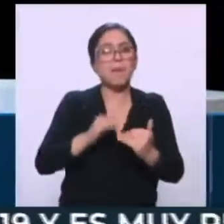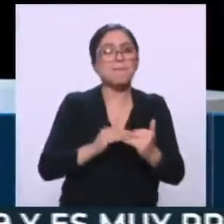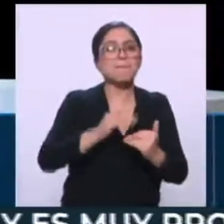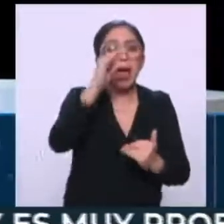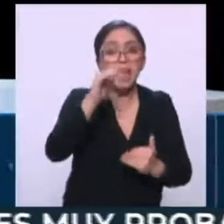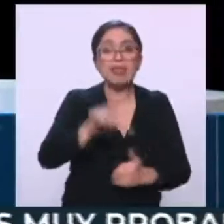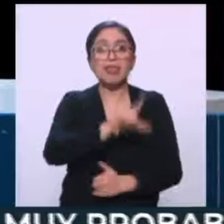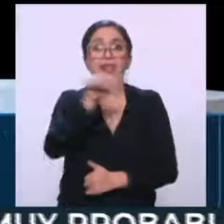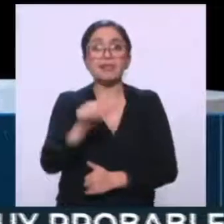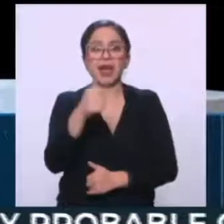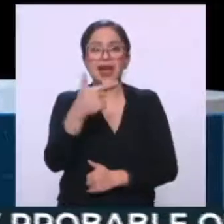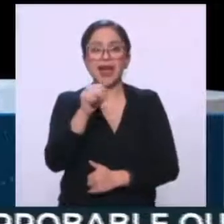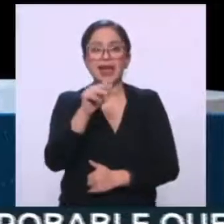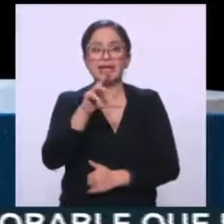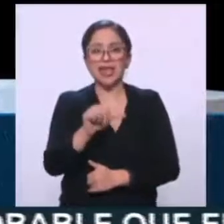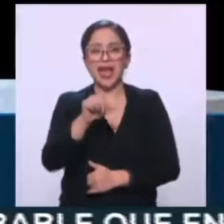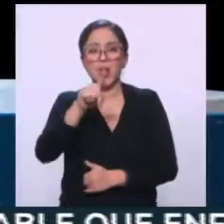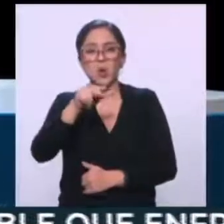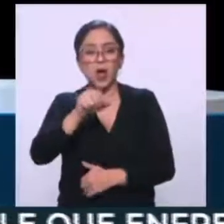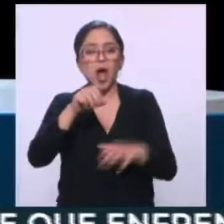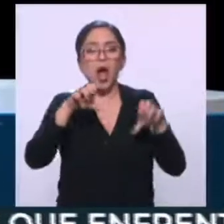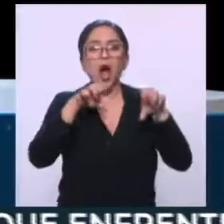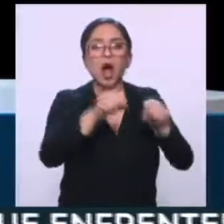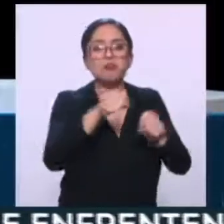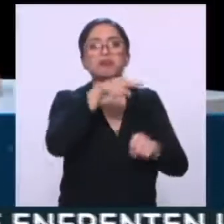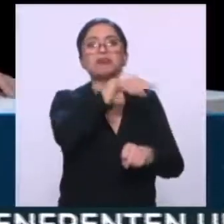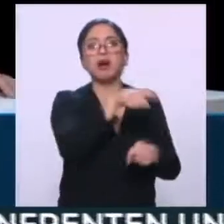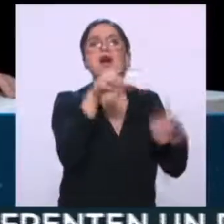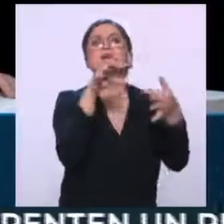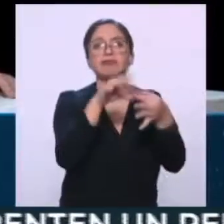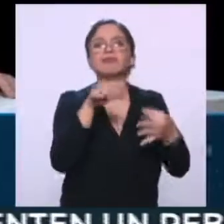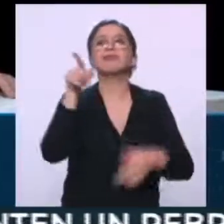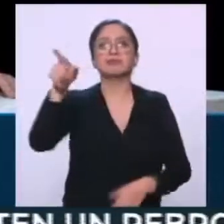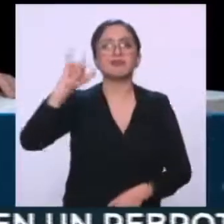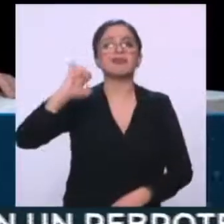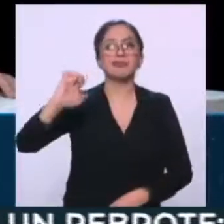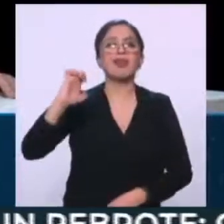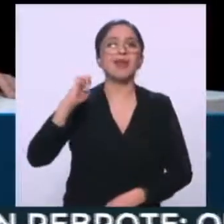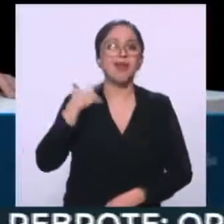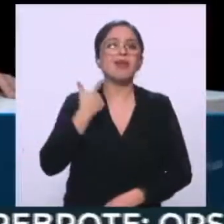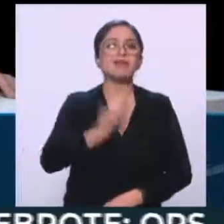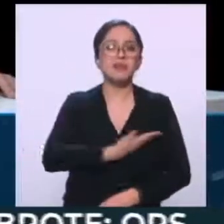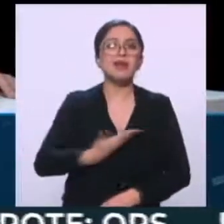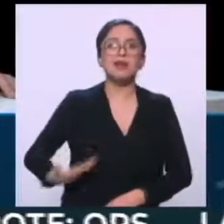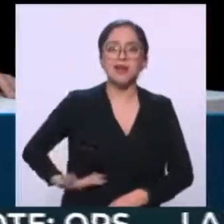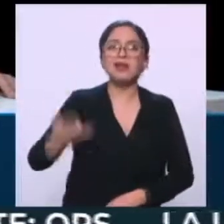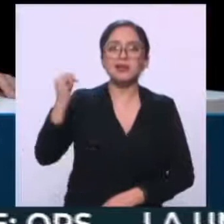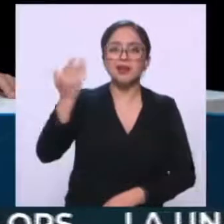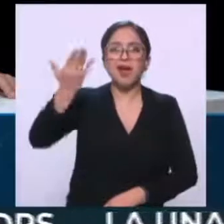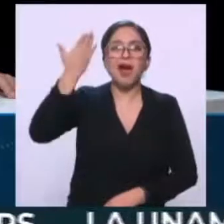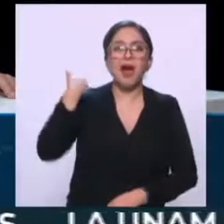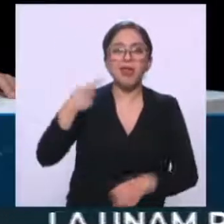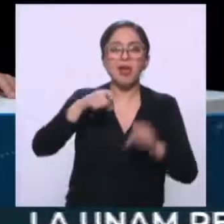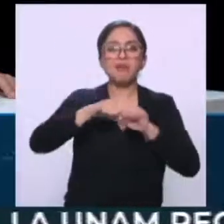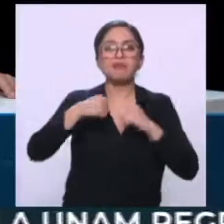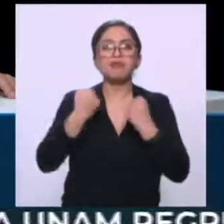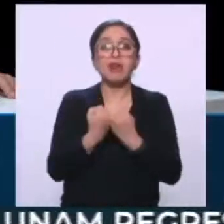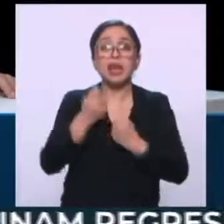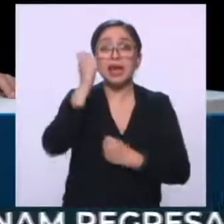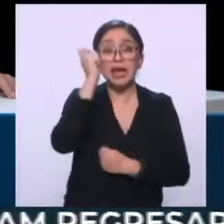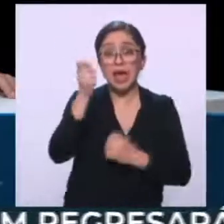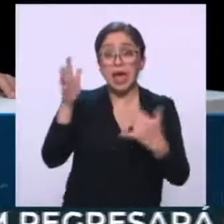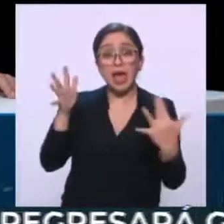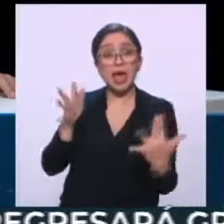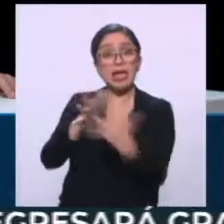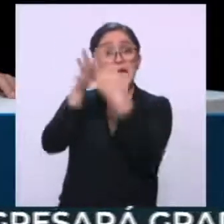estaban completamente cooptadas y en colaboración con el crimen organizado. Toda la estrategia de la guerra contra el narco en realidad habría